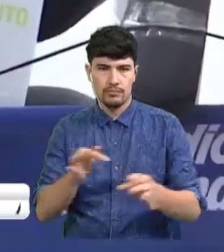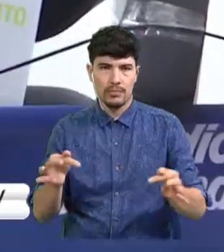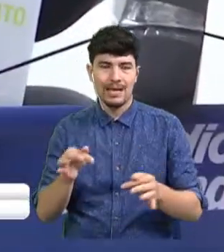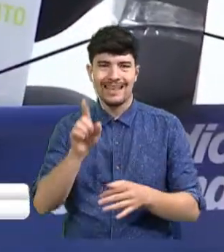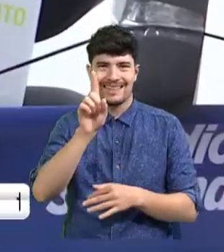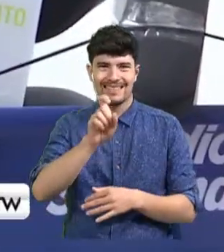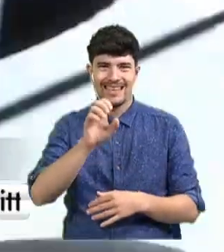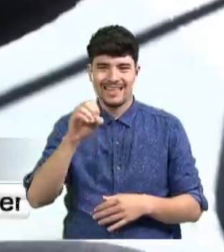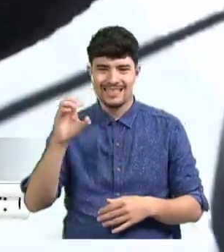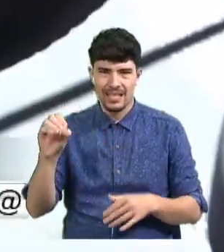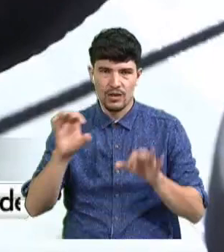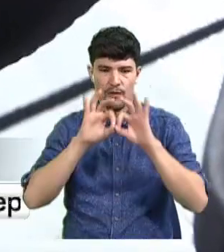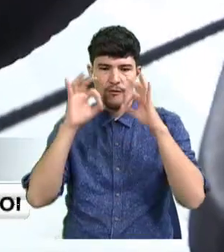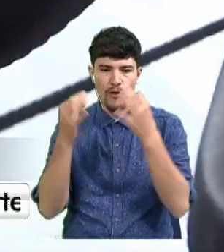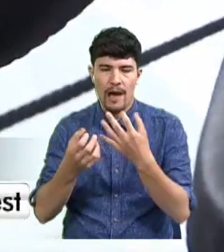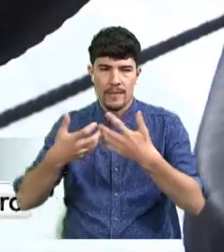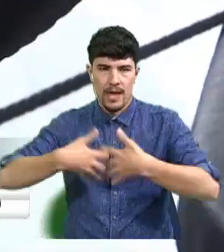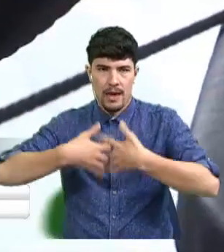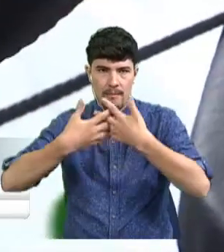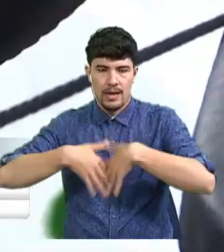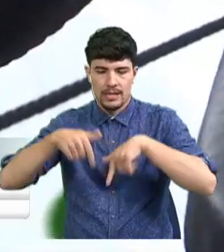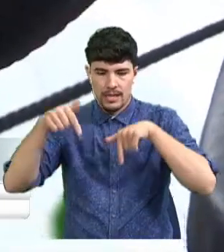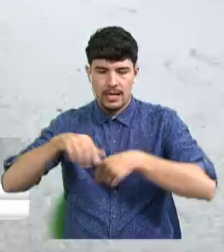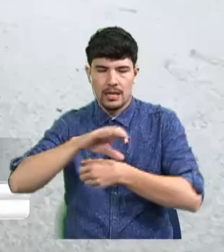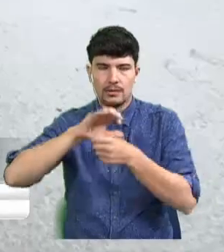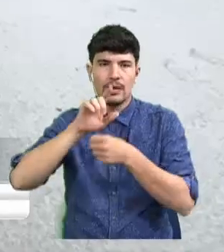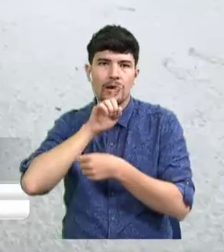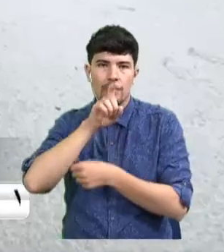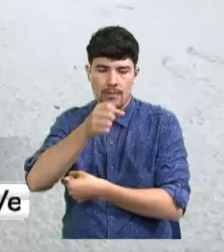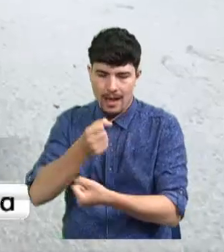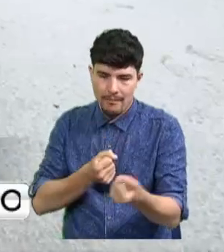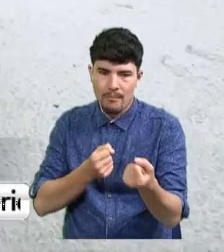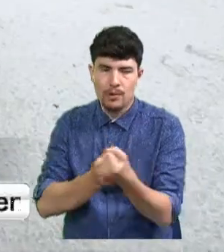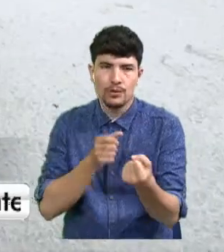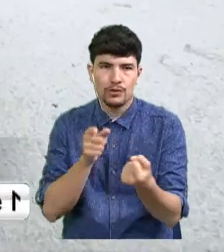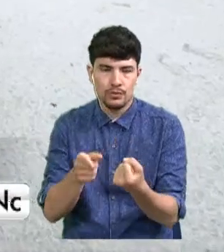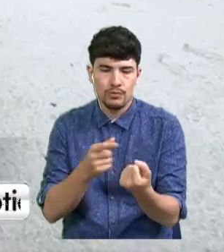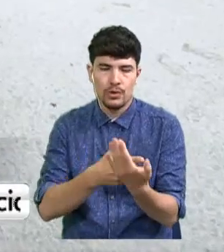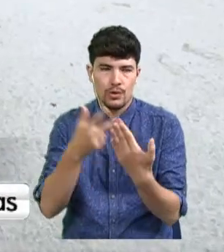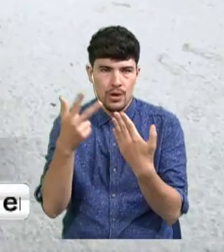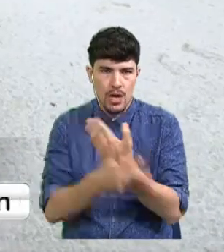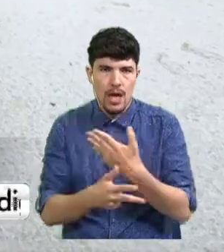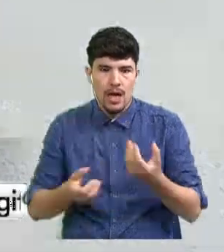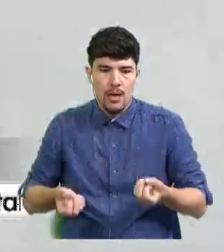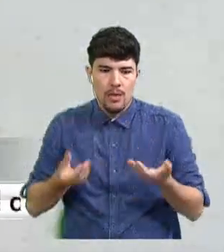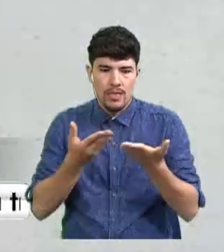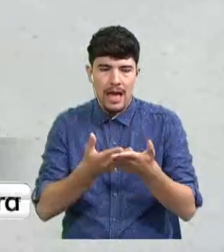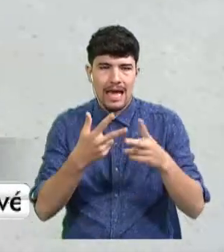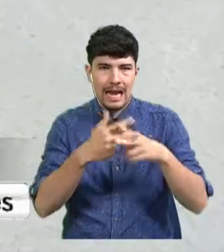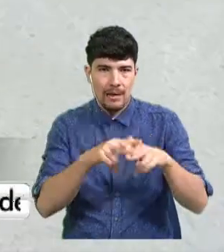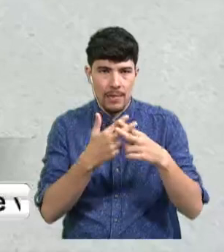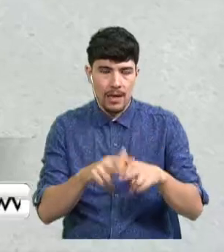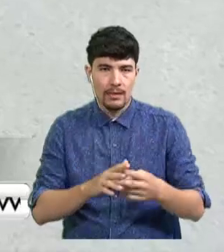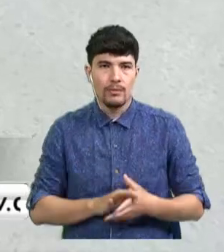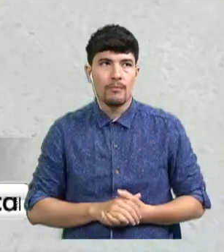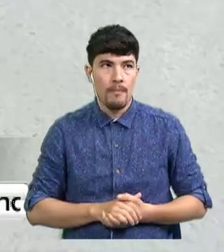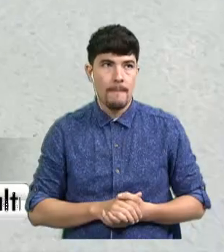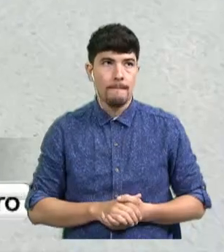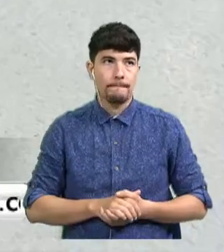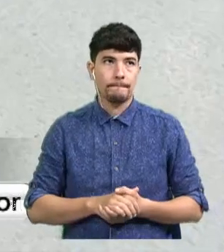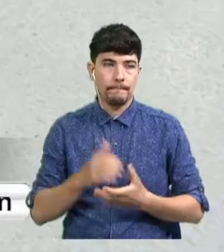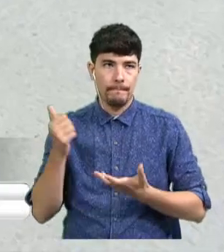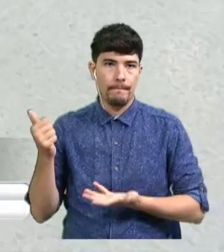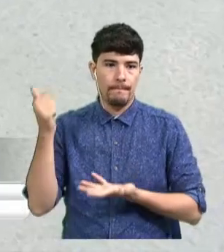600 FAMI y microempresas en la ciudad de Bucaramanga con este proyecto de capitalización con activos. Invertir en